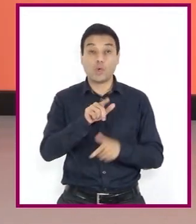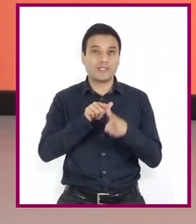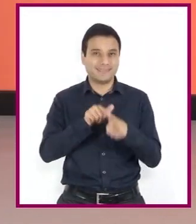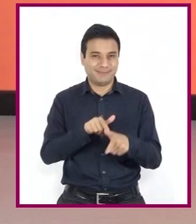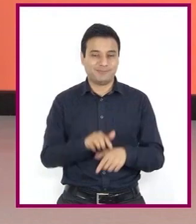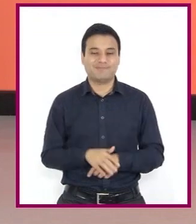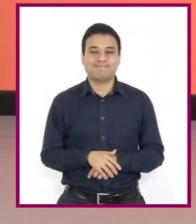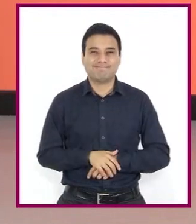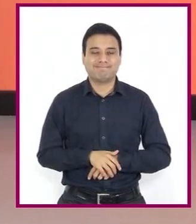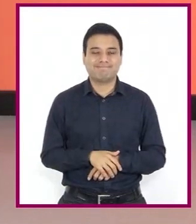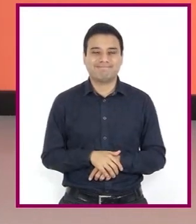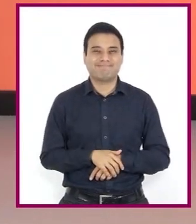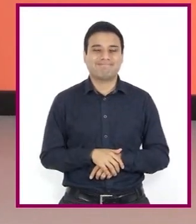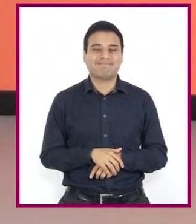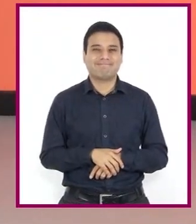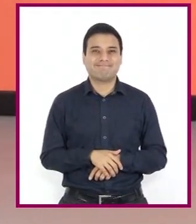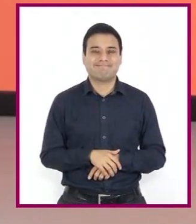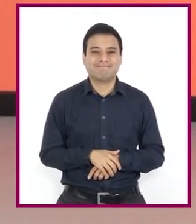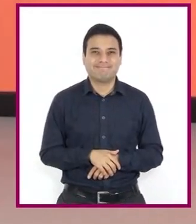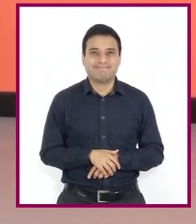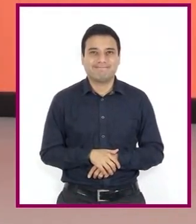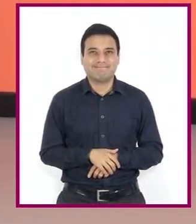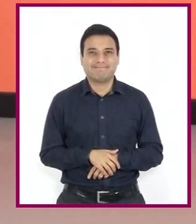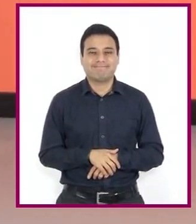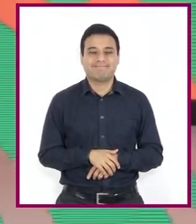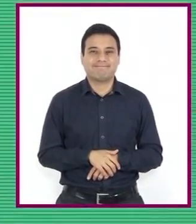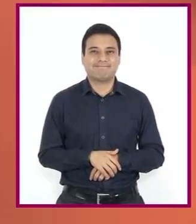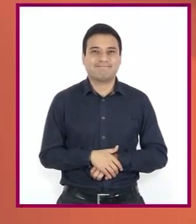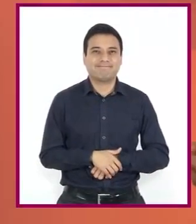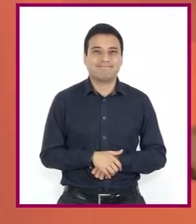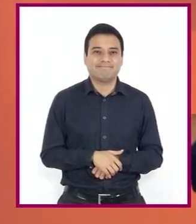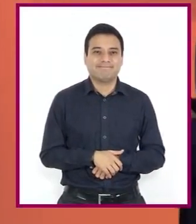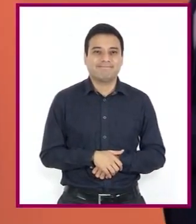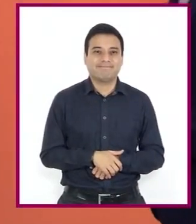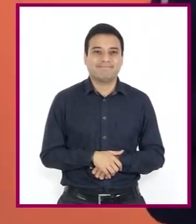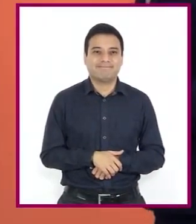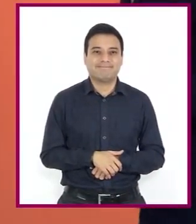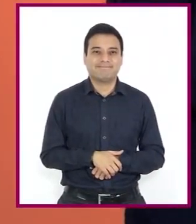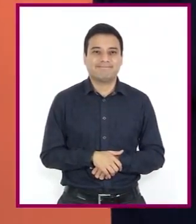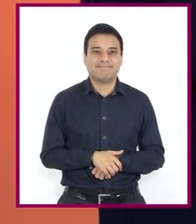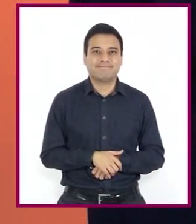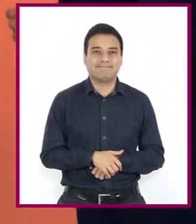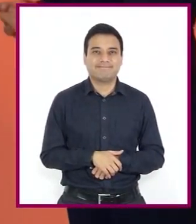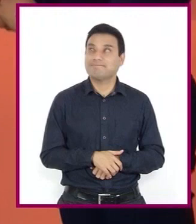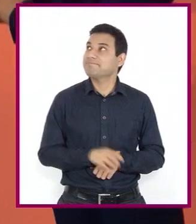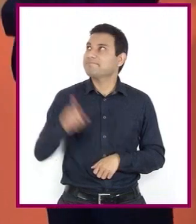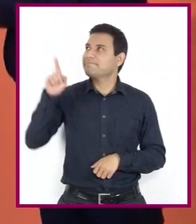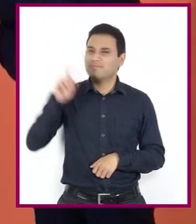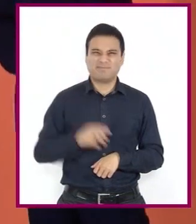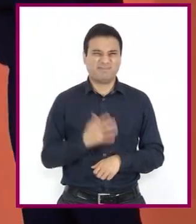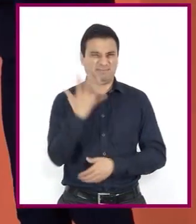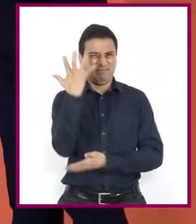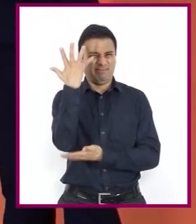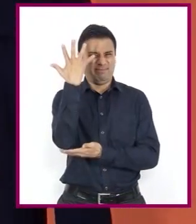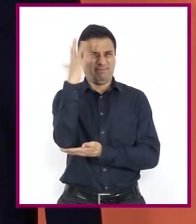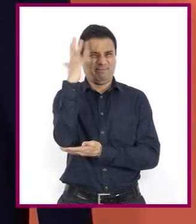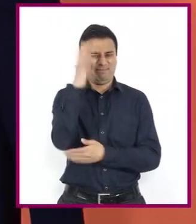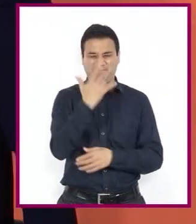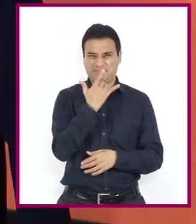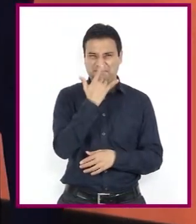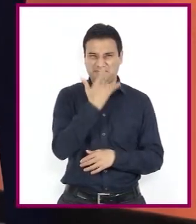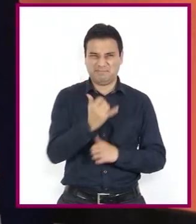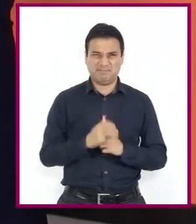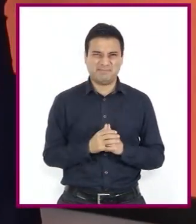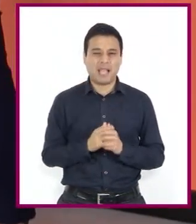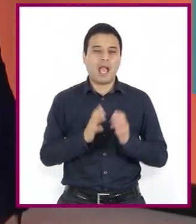continuemos. ¡Ay, qué árbol tan raro! Ah,